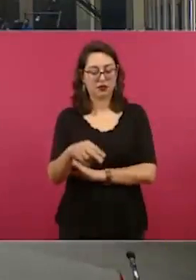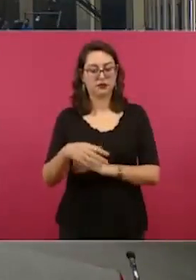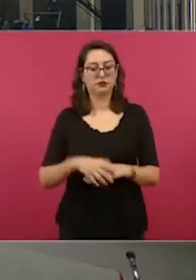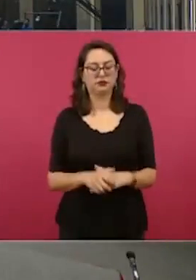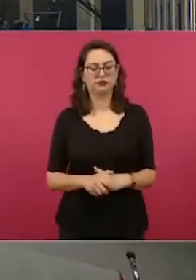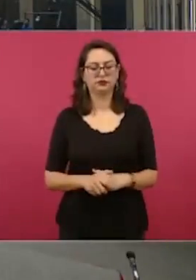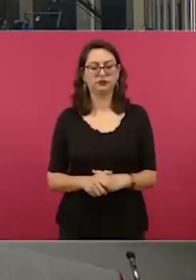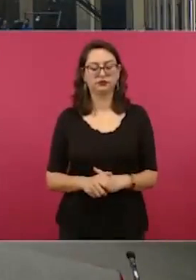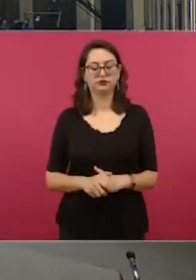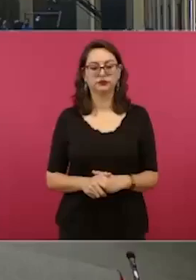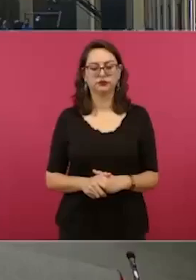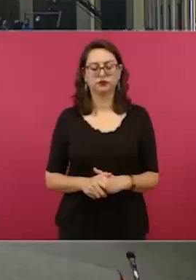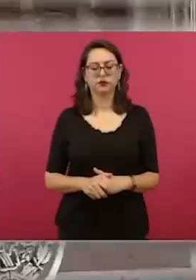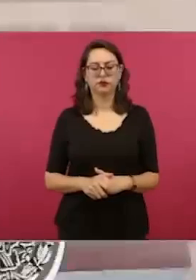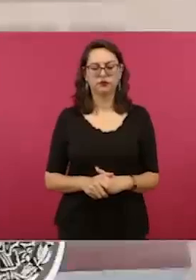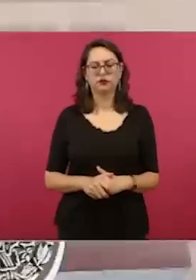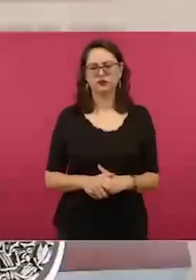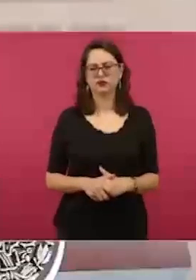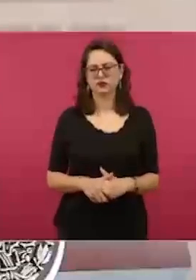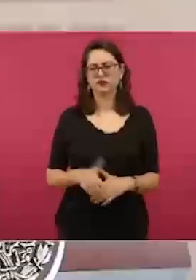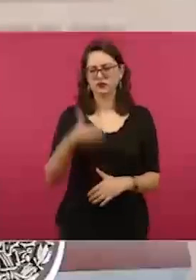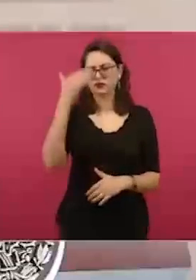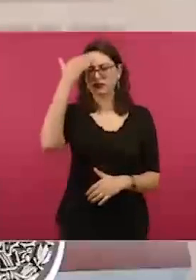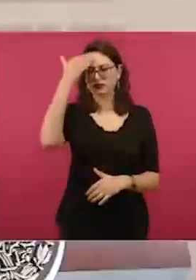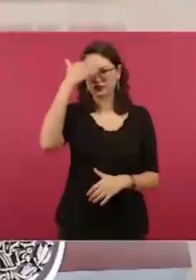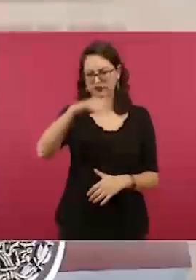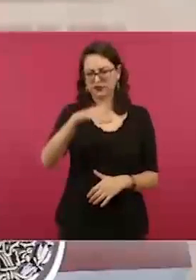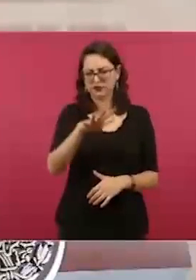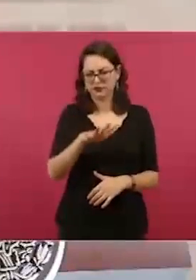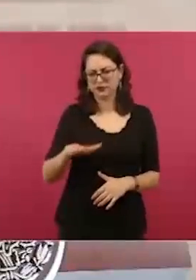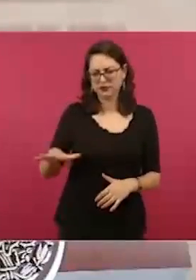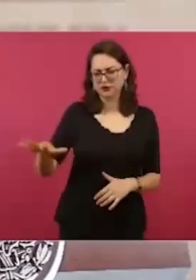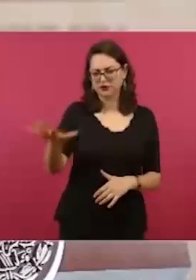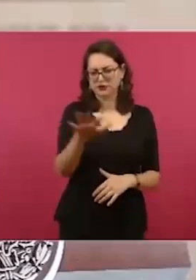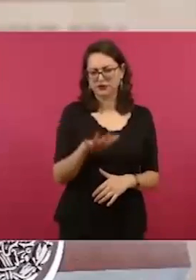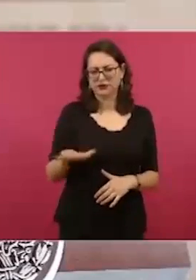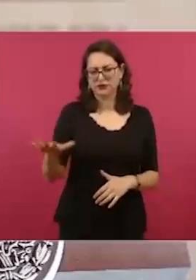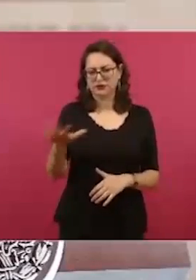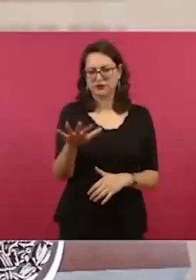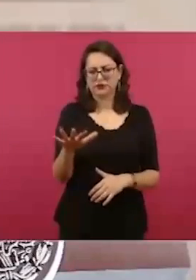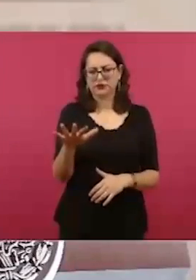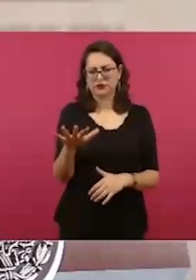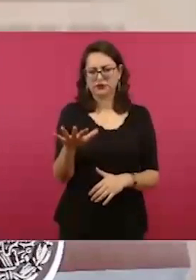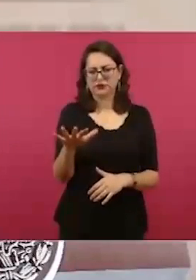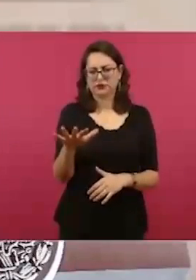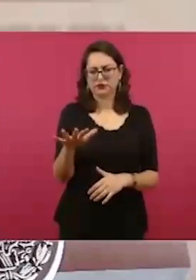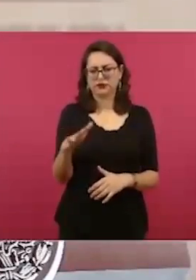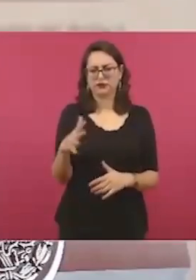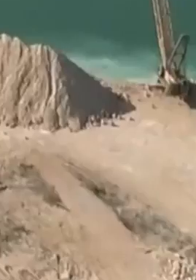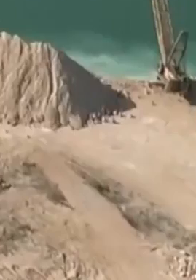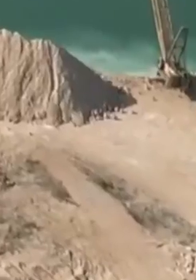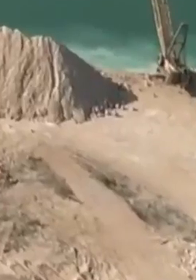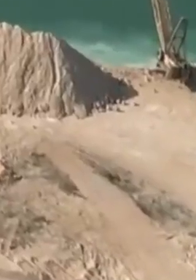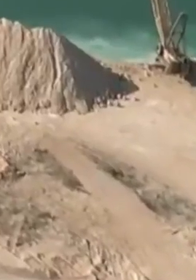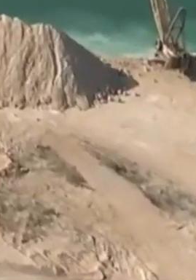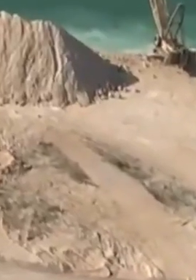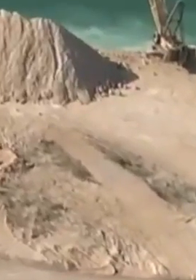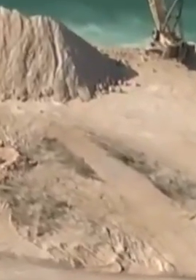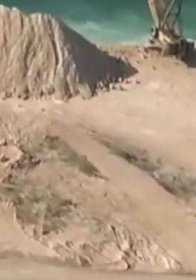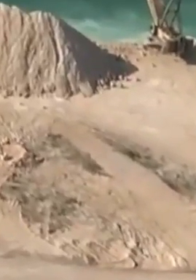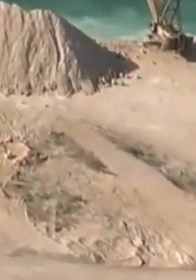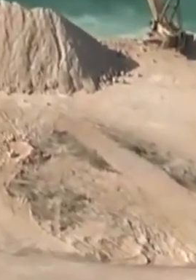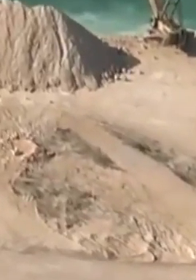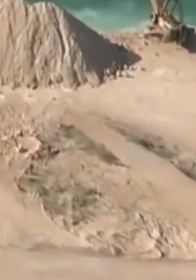En la conferencia de prensa de hoy jueves 27 de julio, el presidente Andrés Manuel López Obrador indicó que le están haciendo una